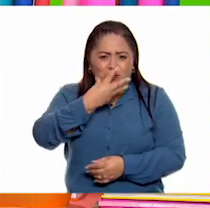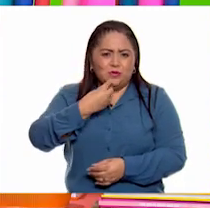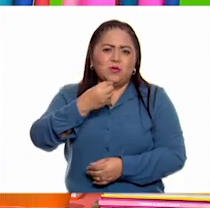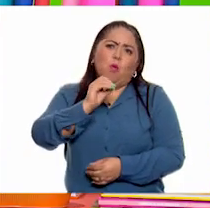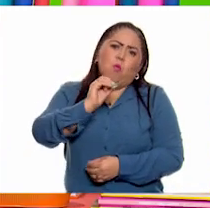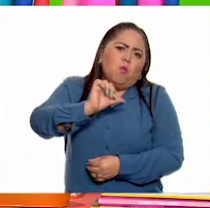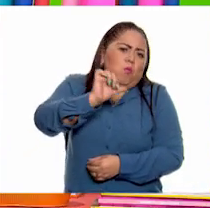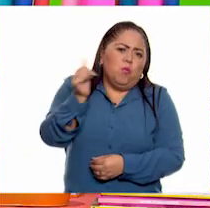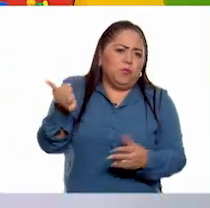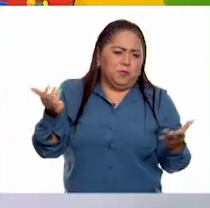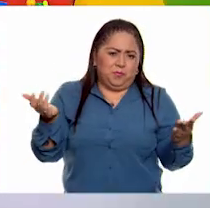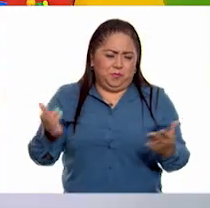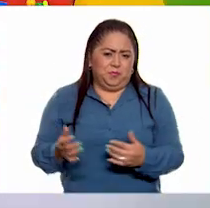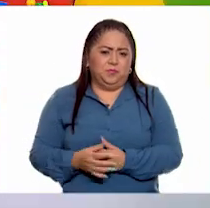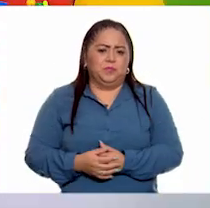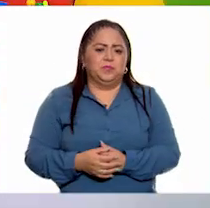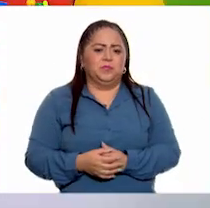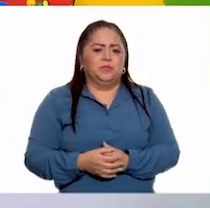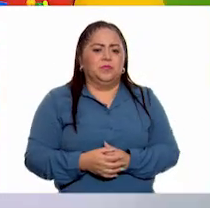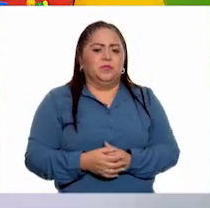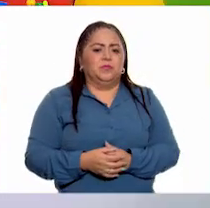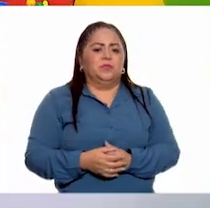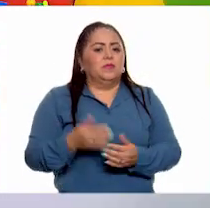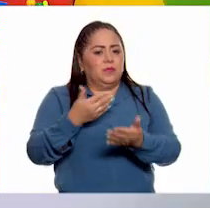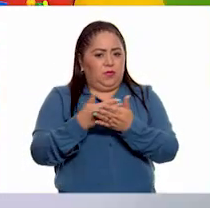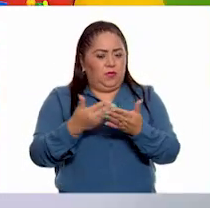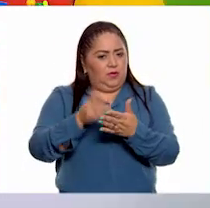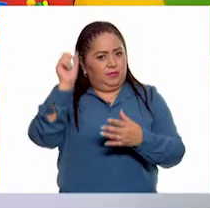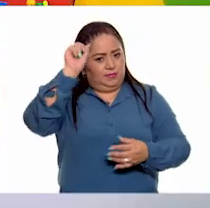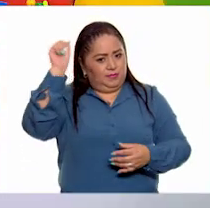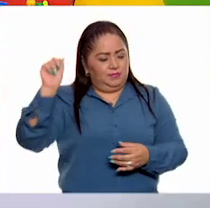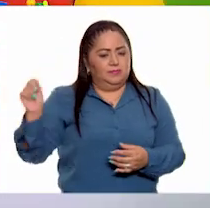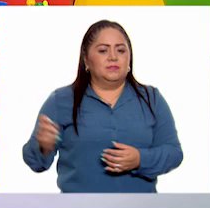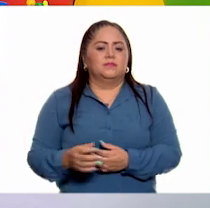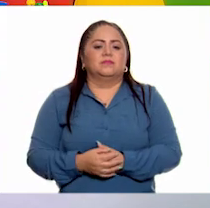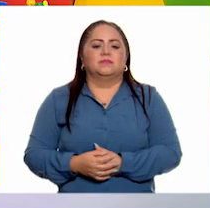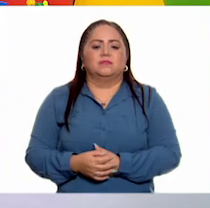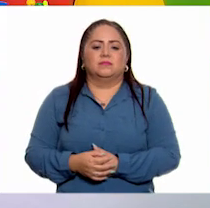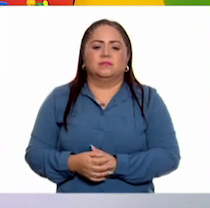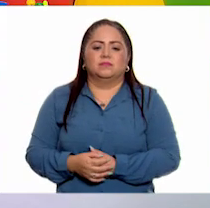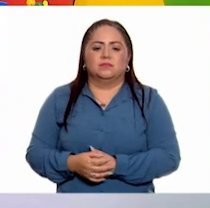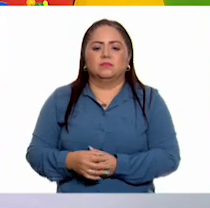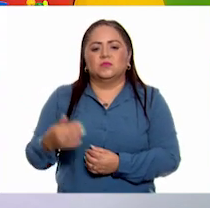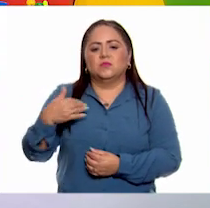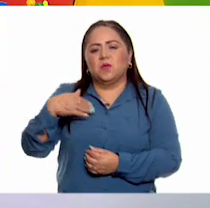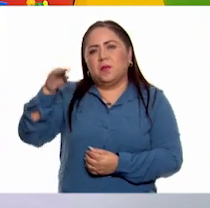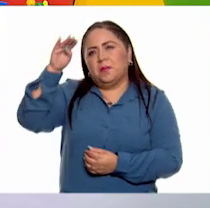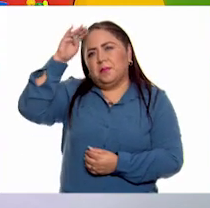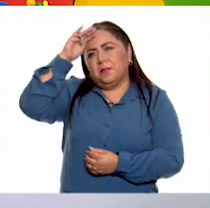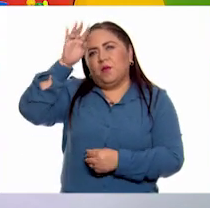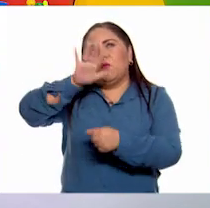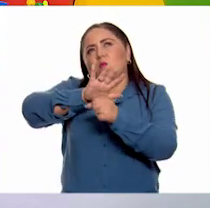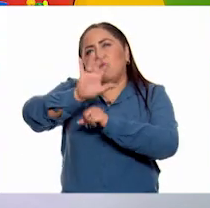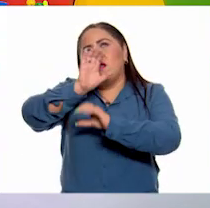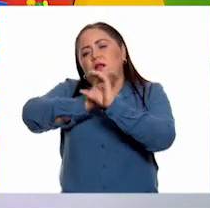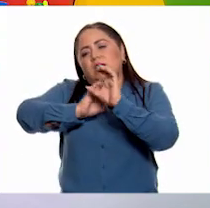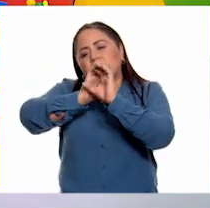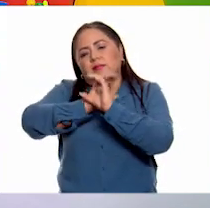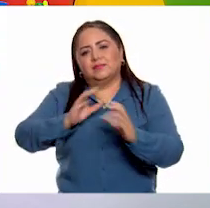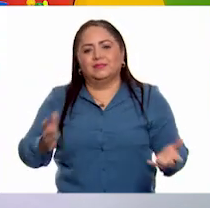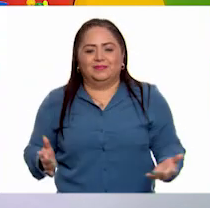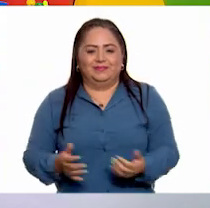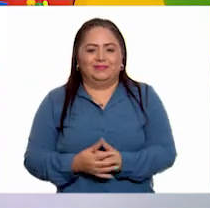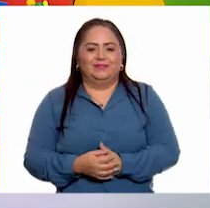otras alternativas. ¿Me ayudas a registrarlo, Ana? Claro que sí. Voy a pensar qué canción voy a cantar.